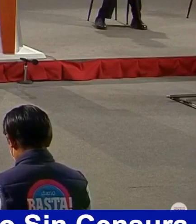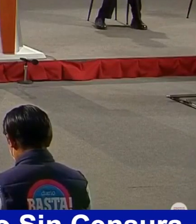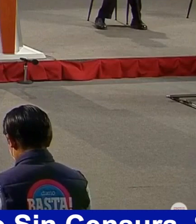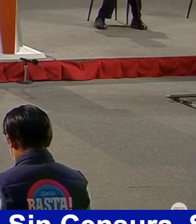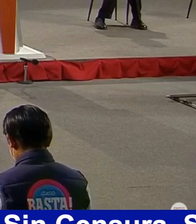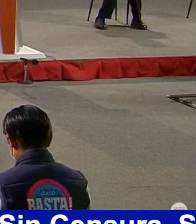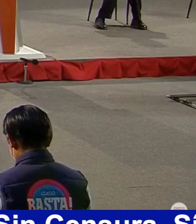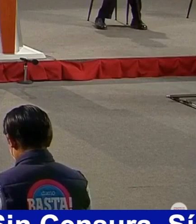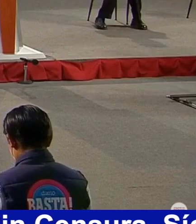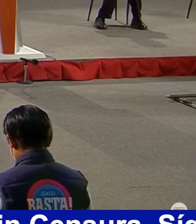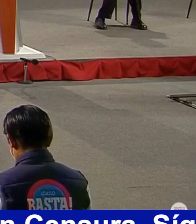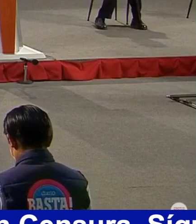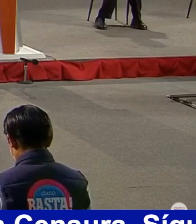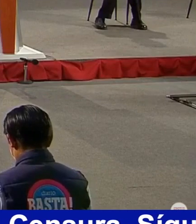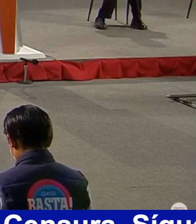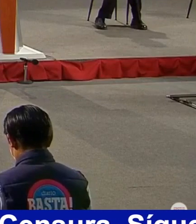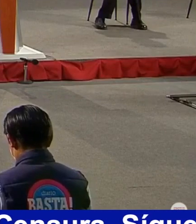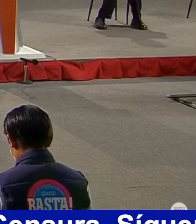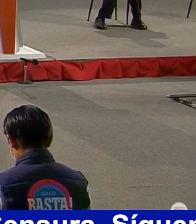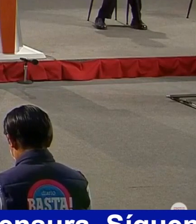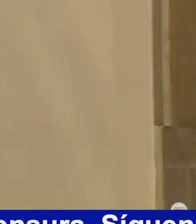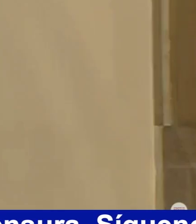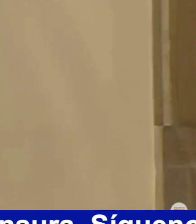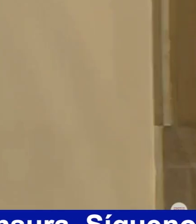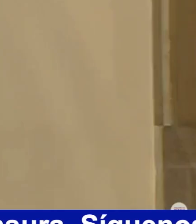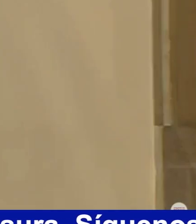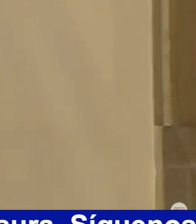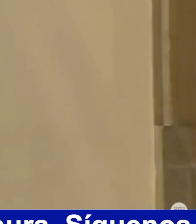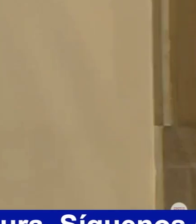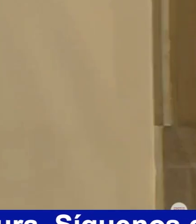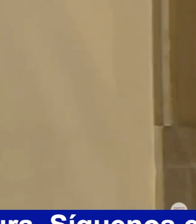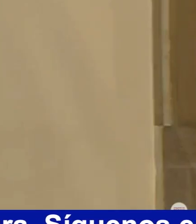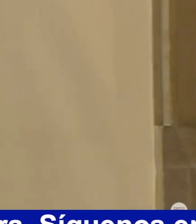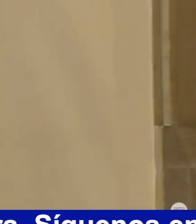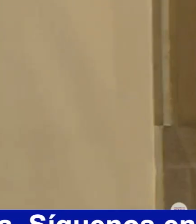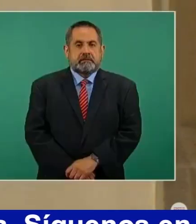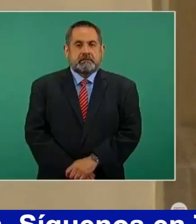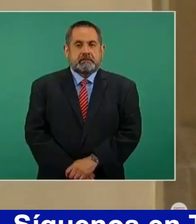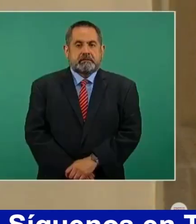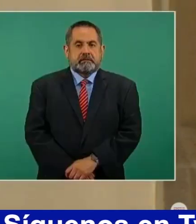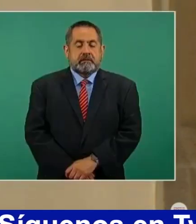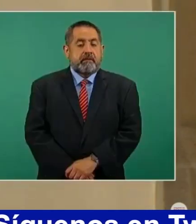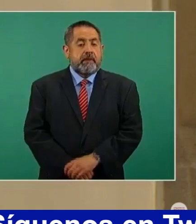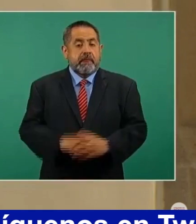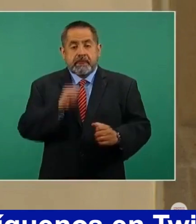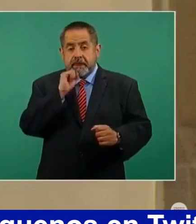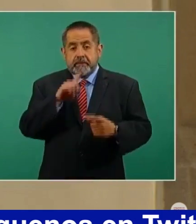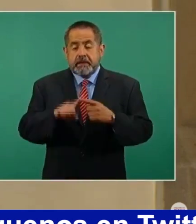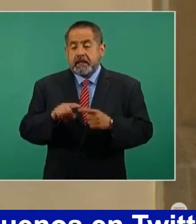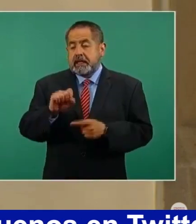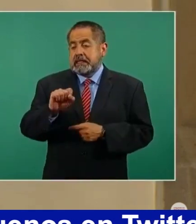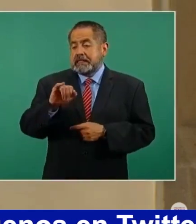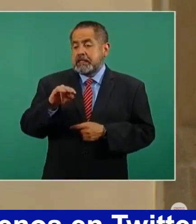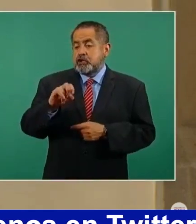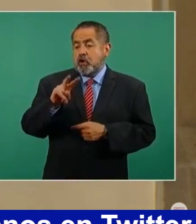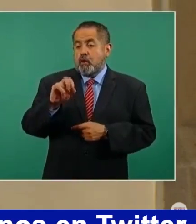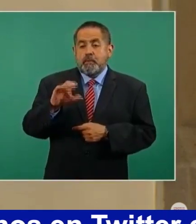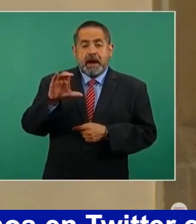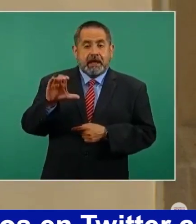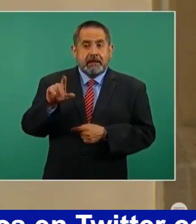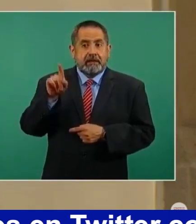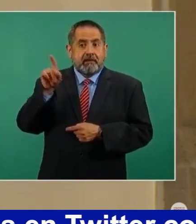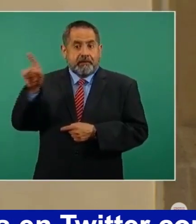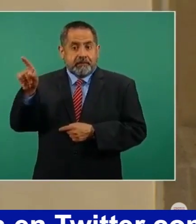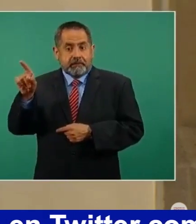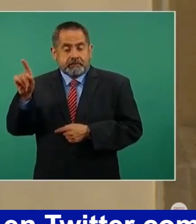Sinovac, que también es una empresa china, se llegó a un acuerdo para tener 10 millones de dosis adicionales, es decir, 5